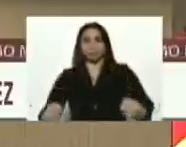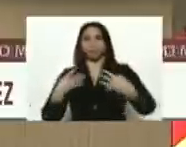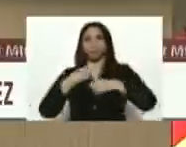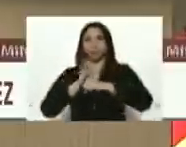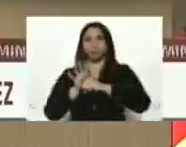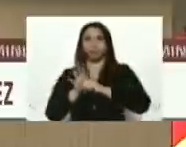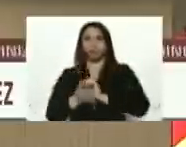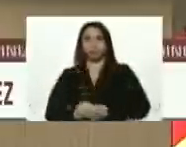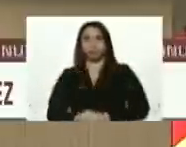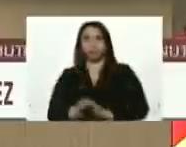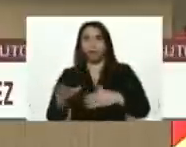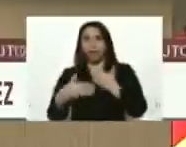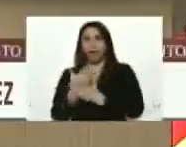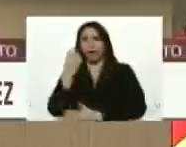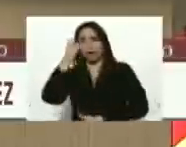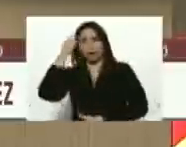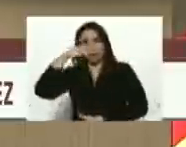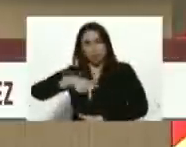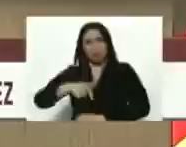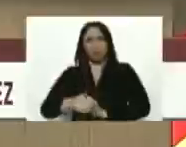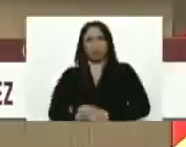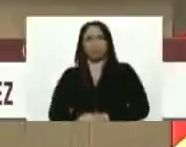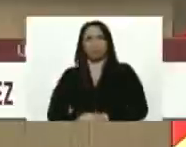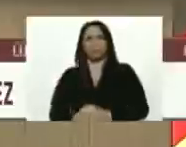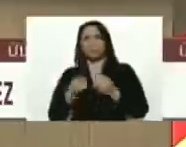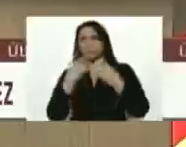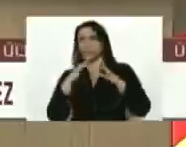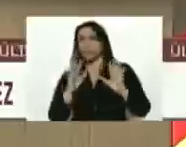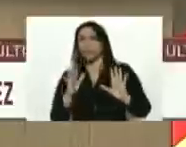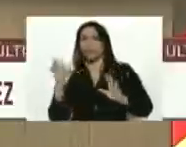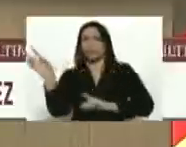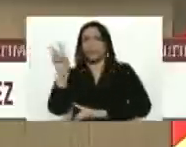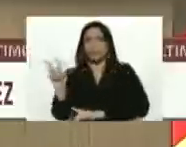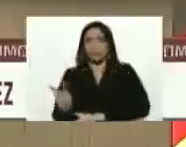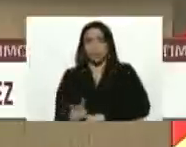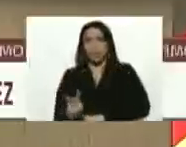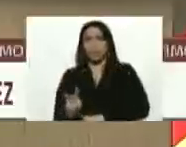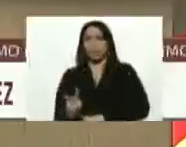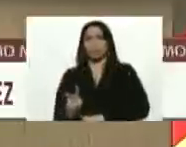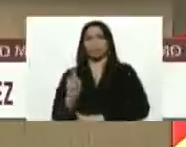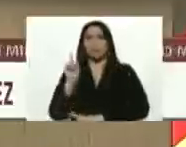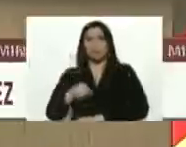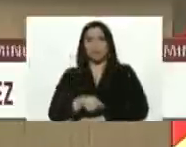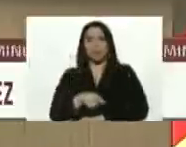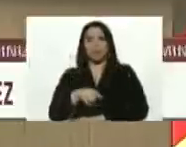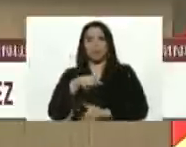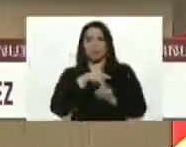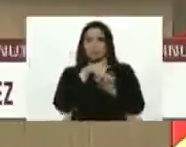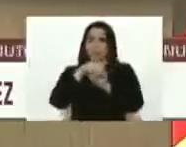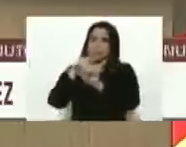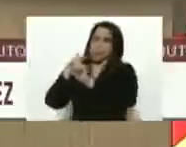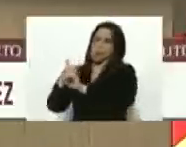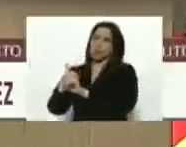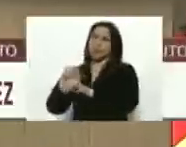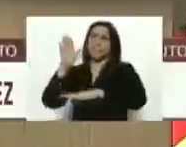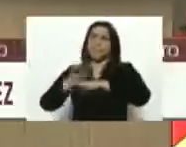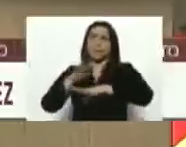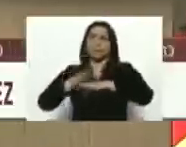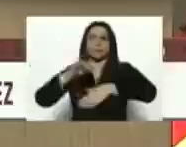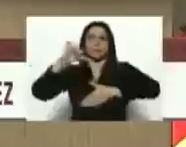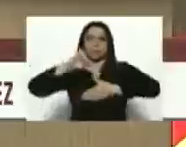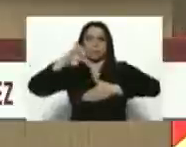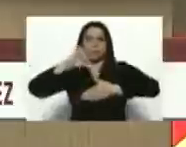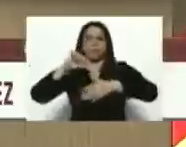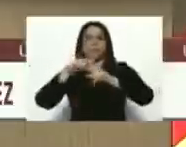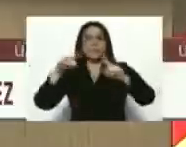COVID-19 a esta fecha. Pero bueno, Venezuela recibe también la influencia de lo que está ocurriendo en Sudamérica.